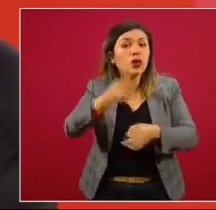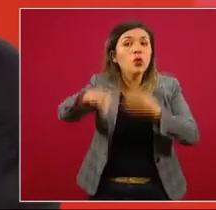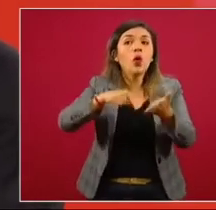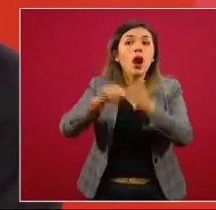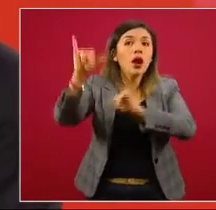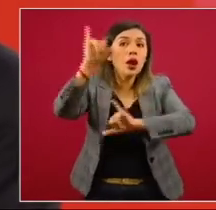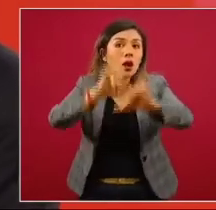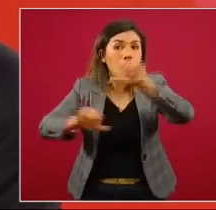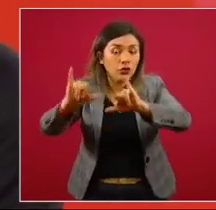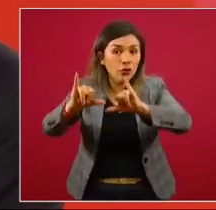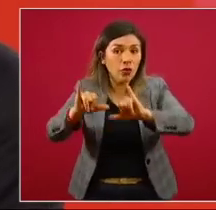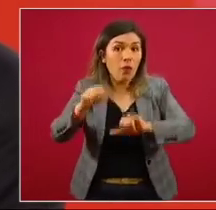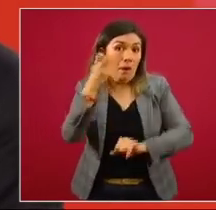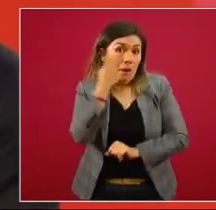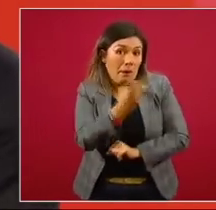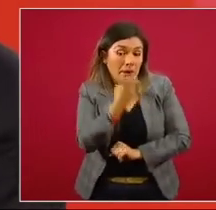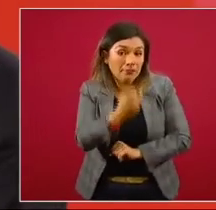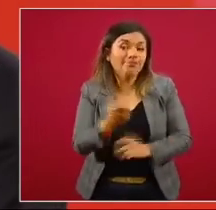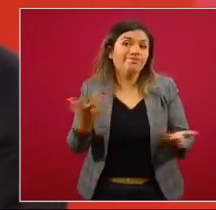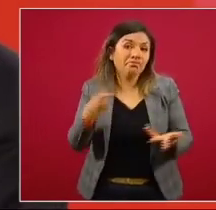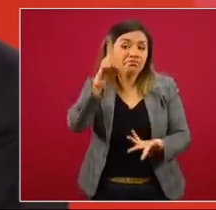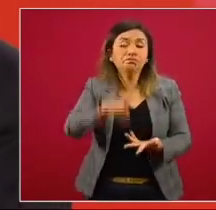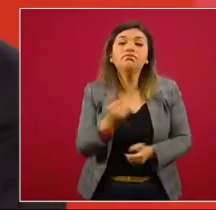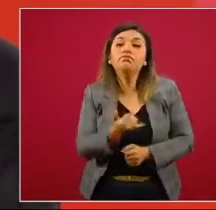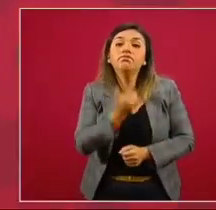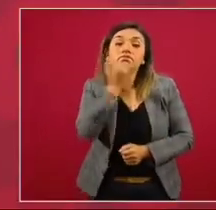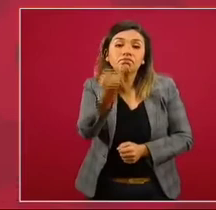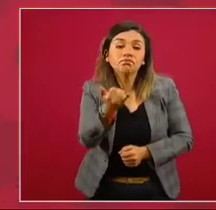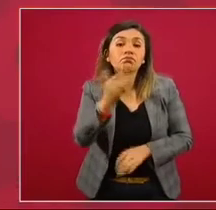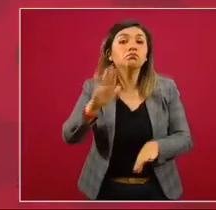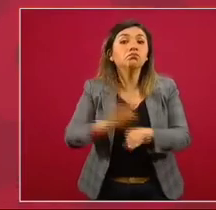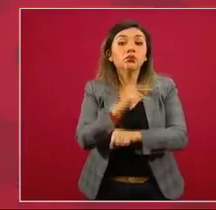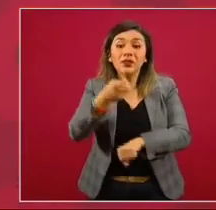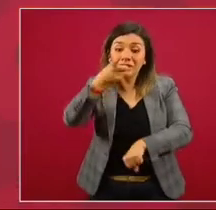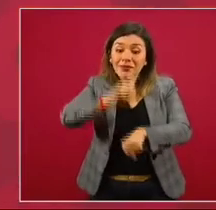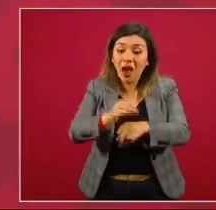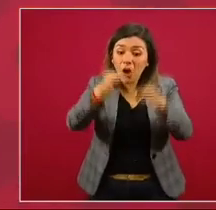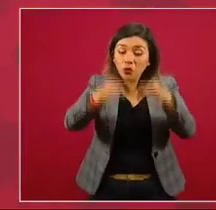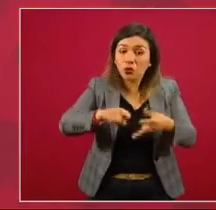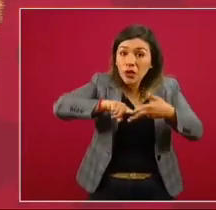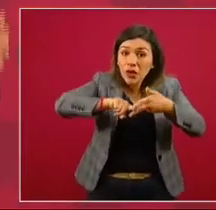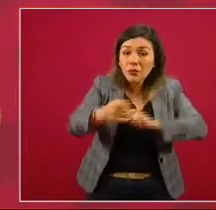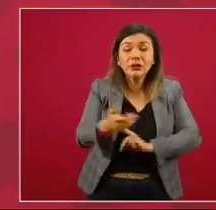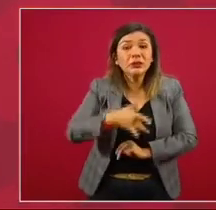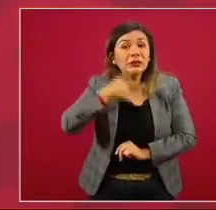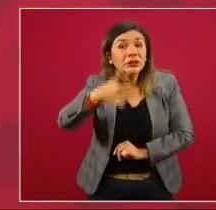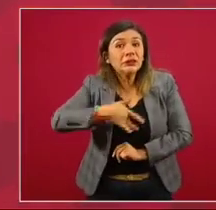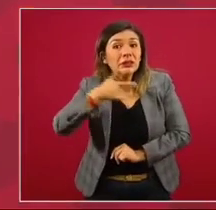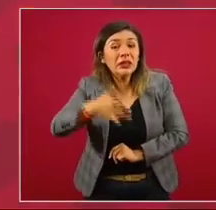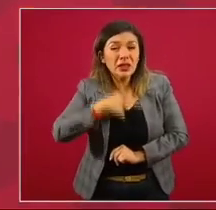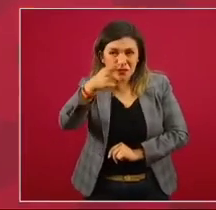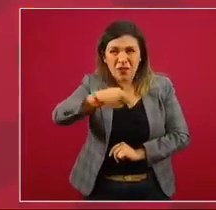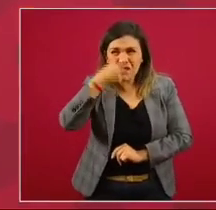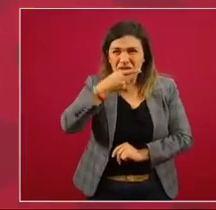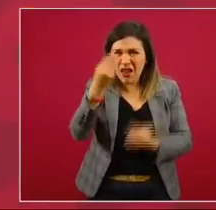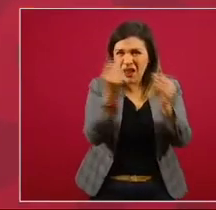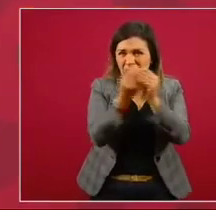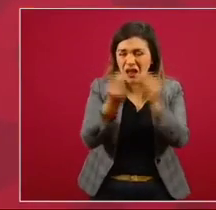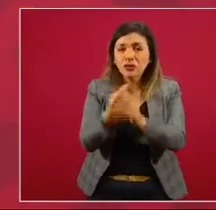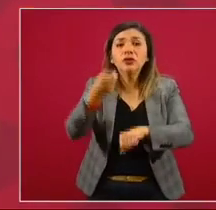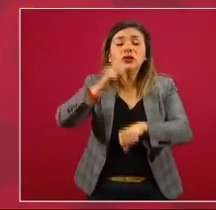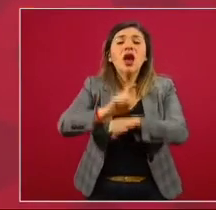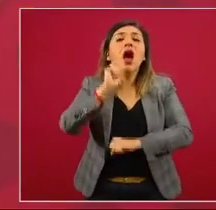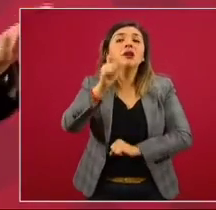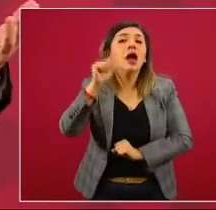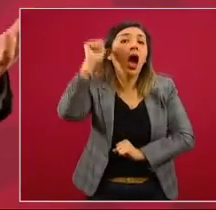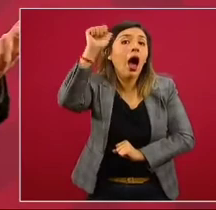laboratorio, la que es evidentemente errónea porque la fecha de inicio de los síntomas de todos los casos que usted relata son de